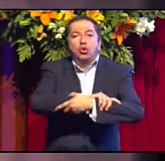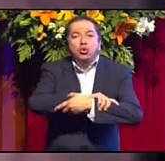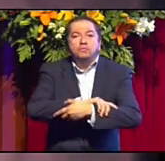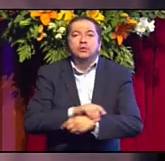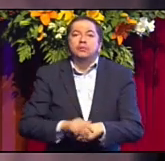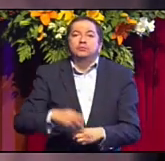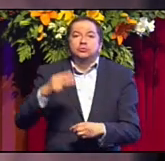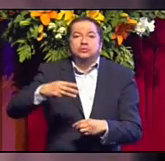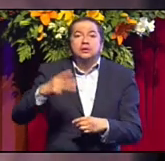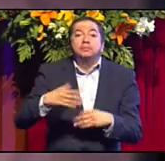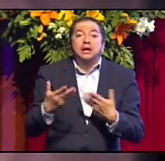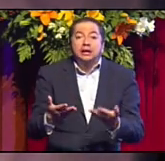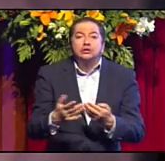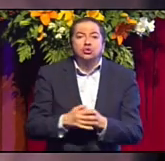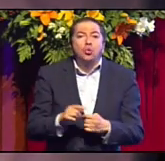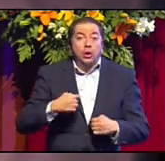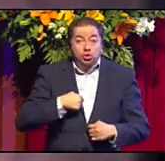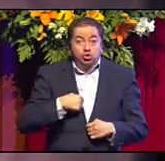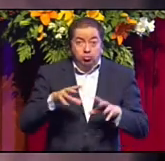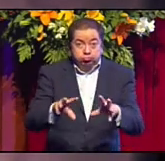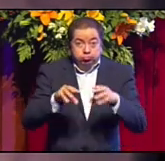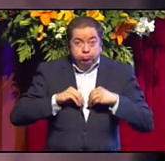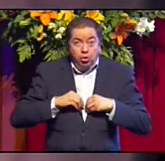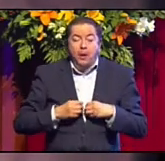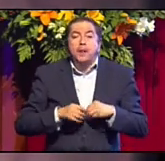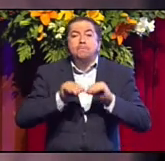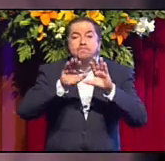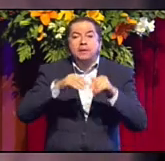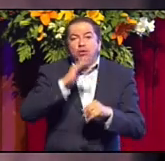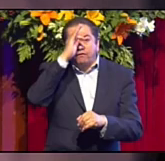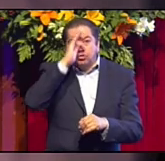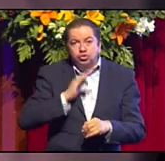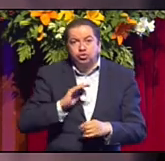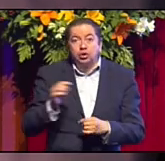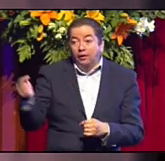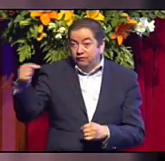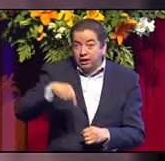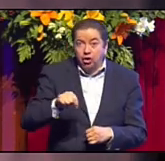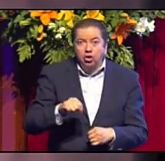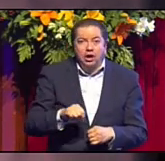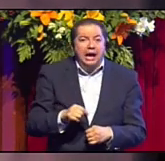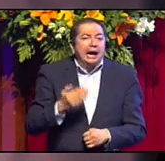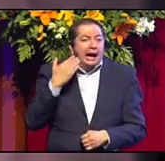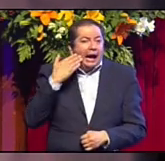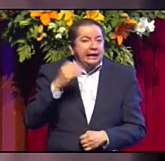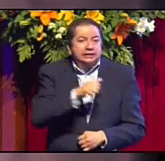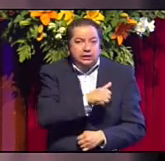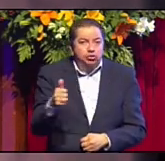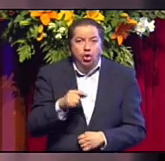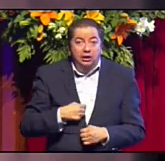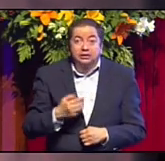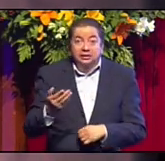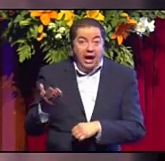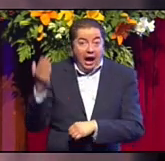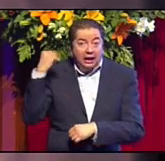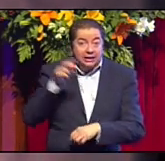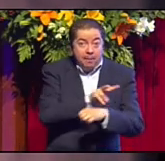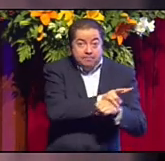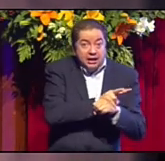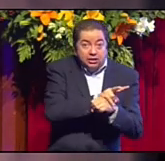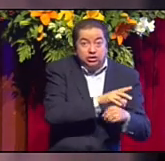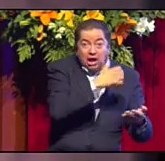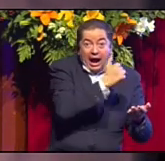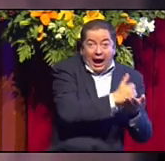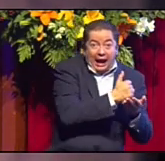Progresar PADI. Cuando yo asumo, los mismos funcionarios que ven hoy día, prácticamente todos, venían de la administración anterior, con el